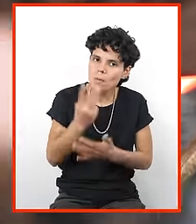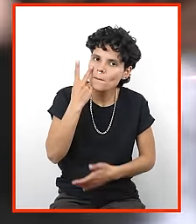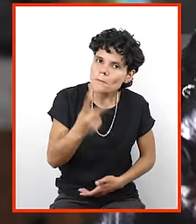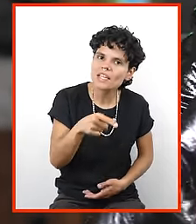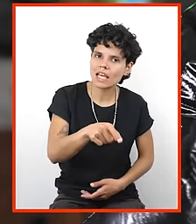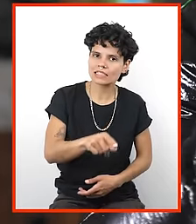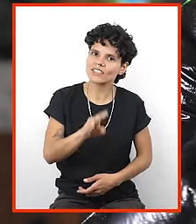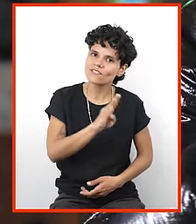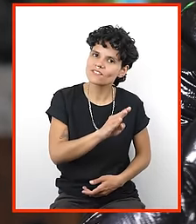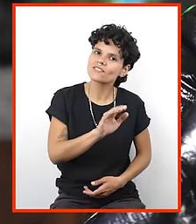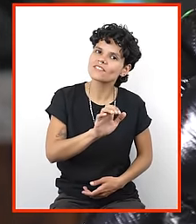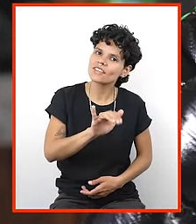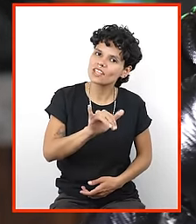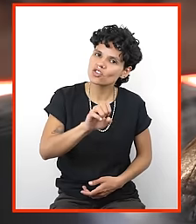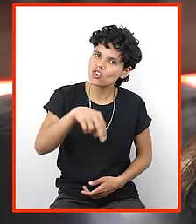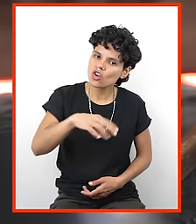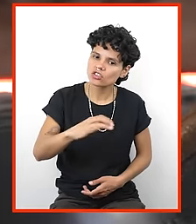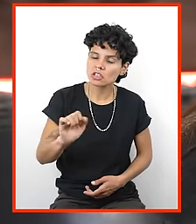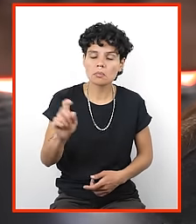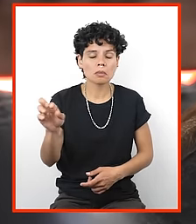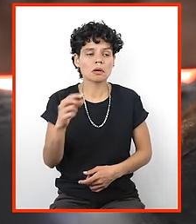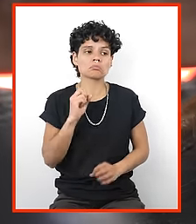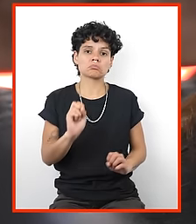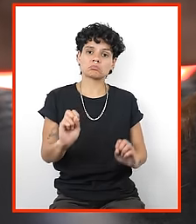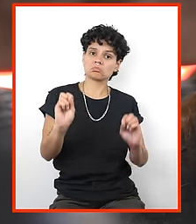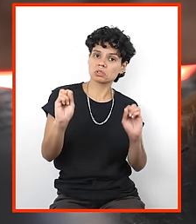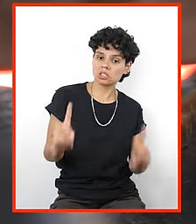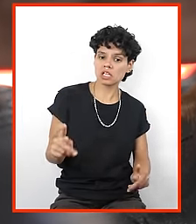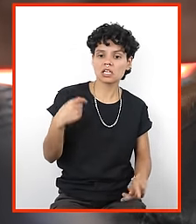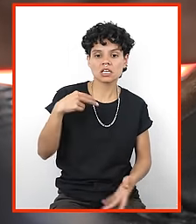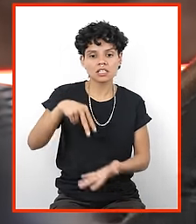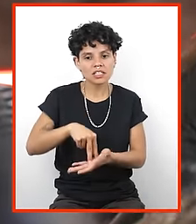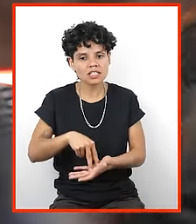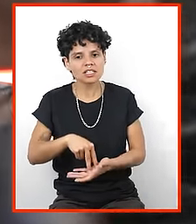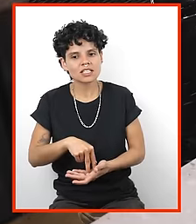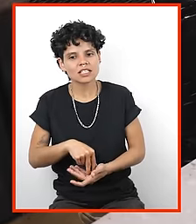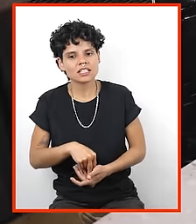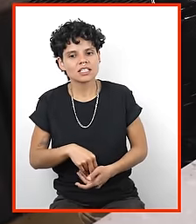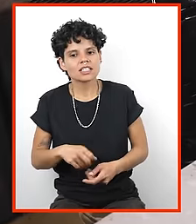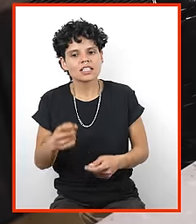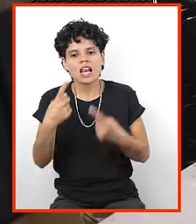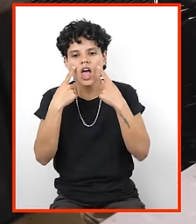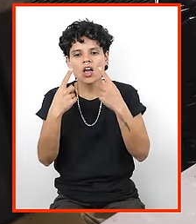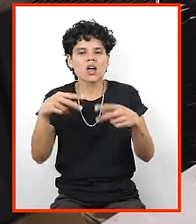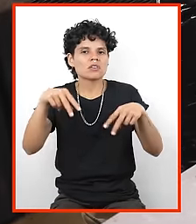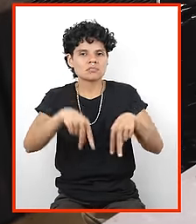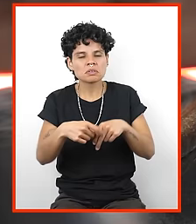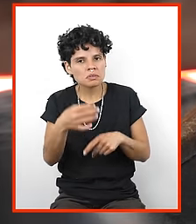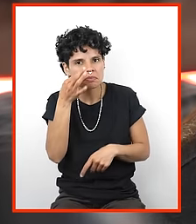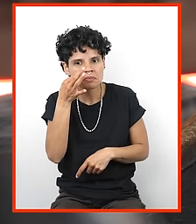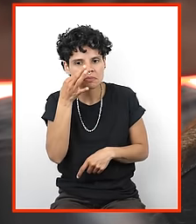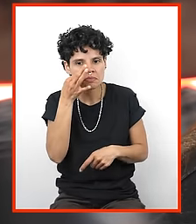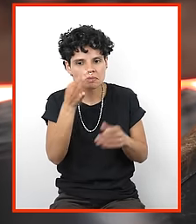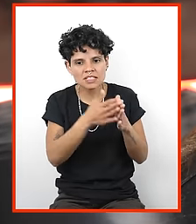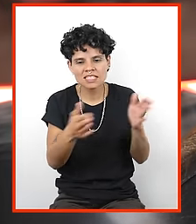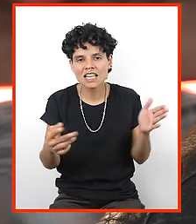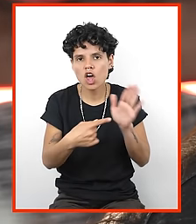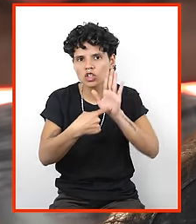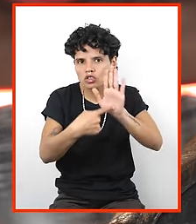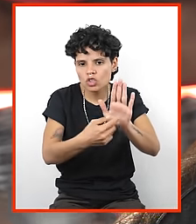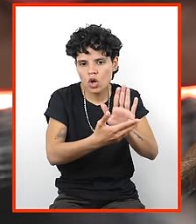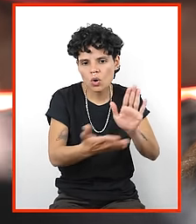a Beyoncé. Y yo dije, ya, bueno. Así que mi viejo ahí estuvo, lo vi más bueno en la plateada, no me acuerdo. Y salí del